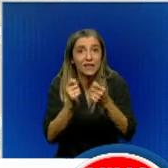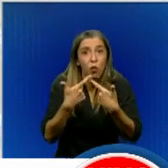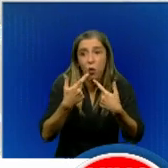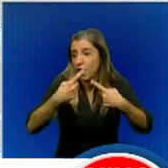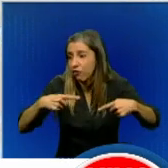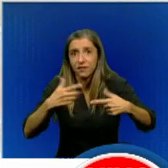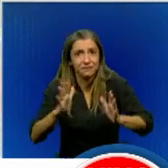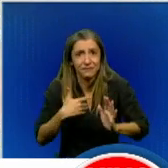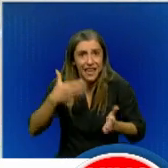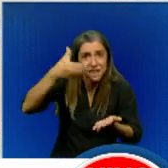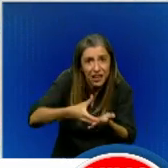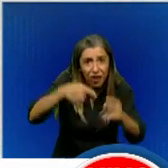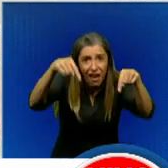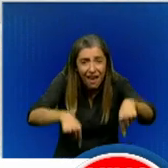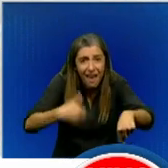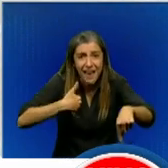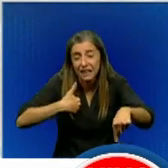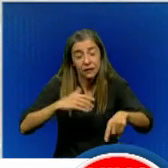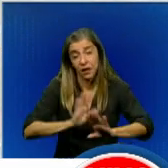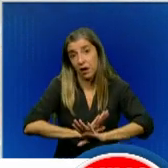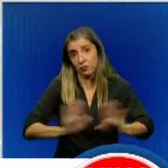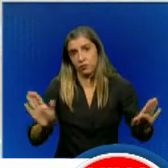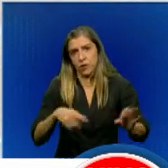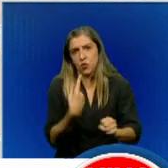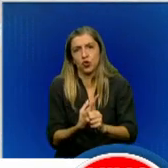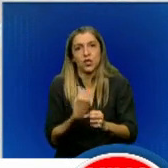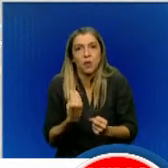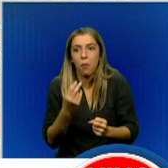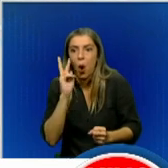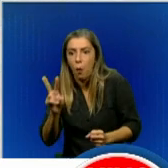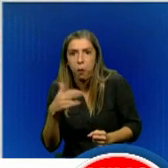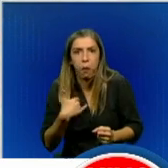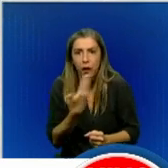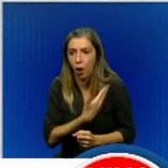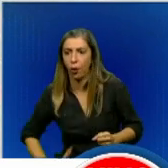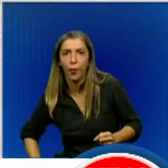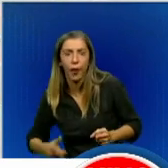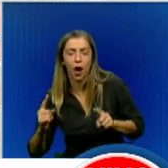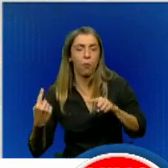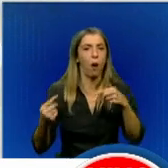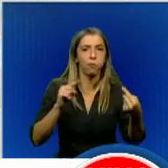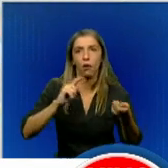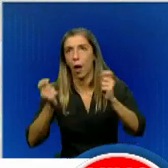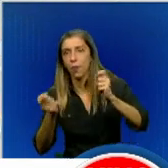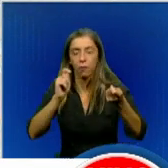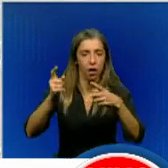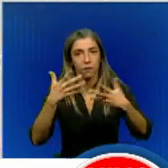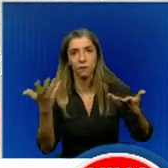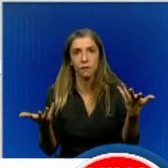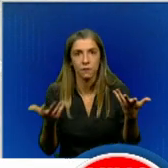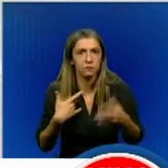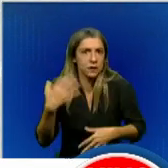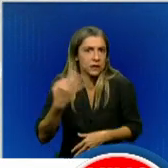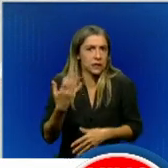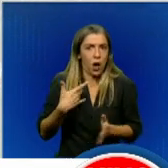propios argentinos que ante una pauta de un panorama tan incierto seguramente toman sus recaudos y